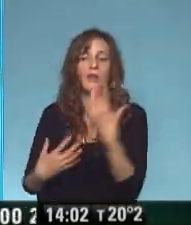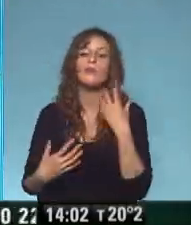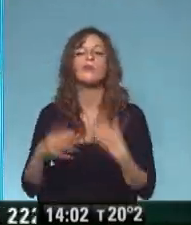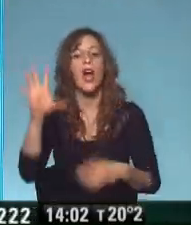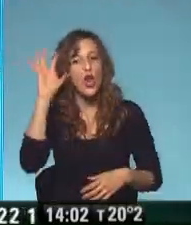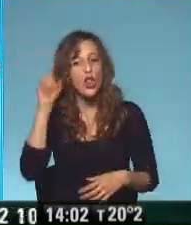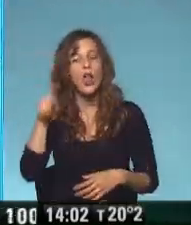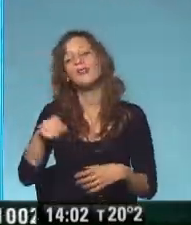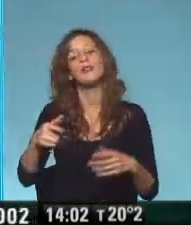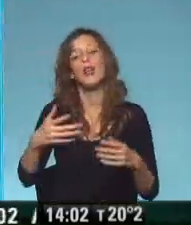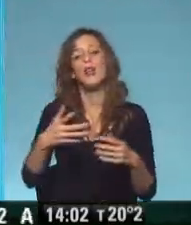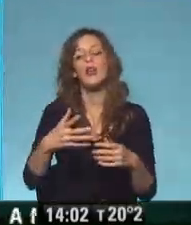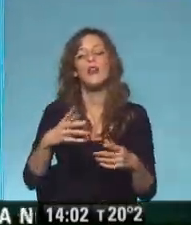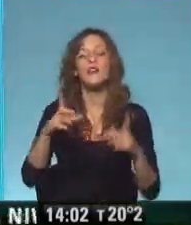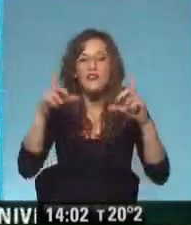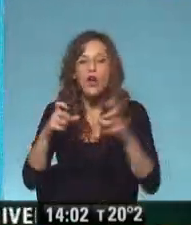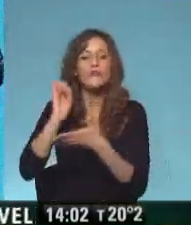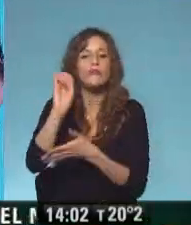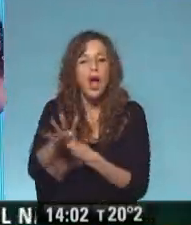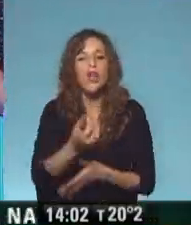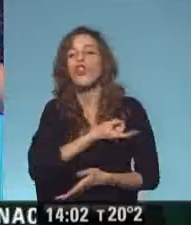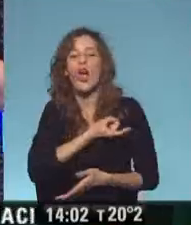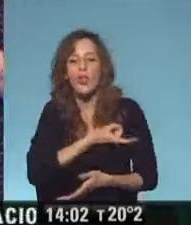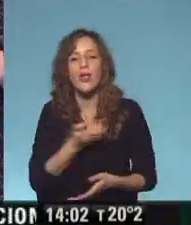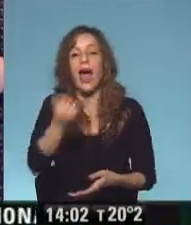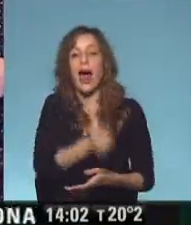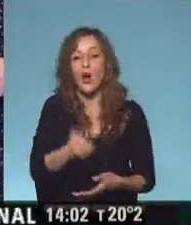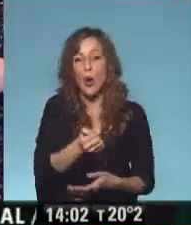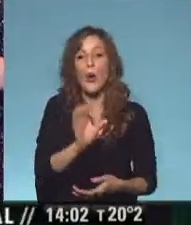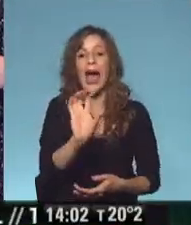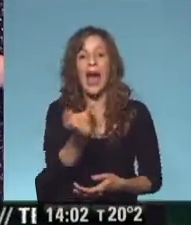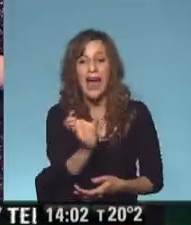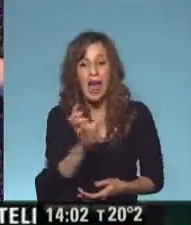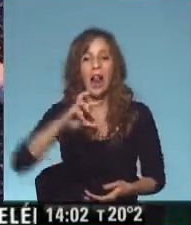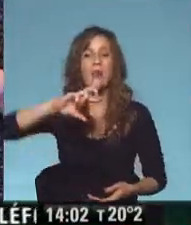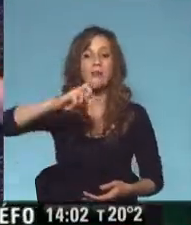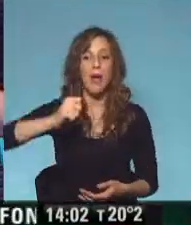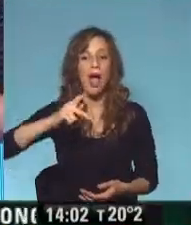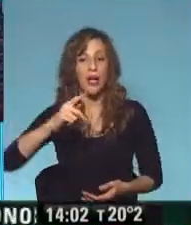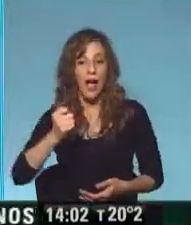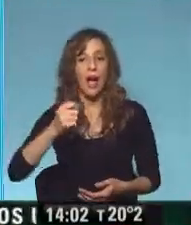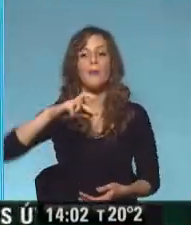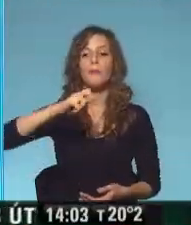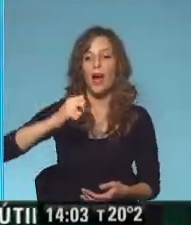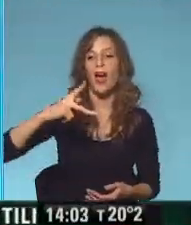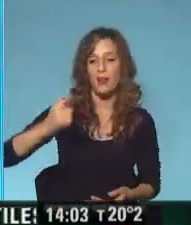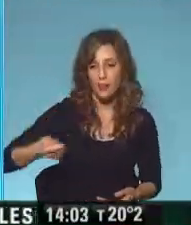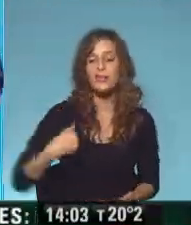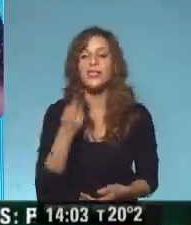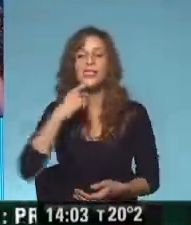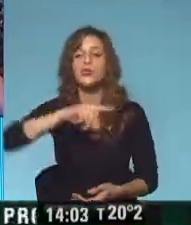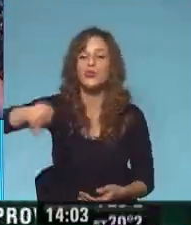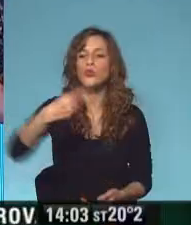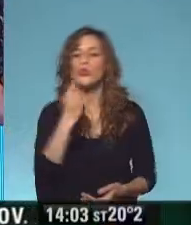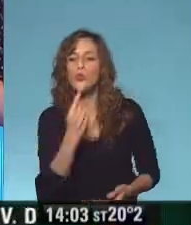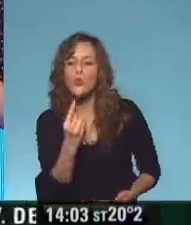a @canalpacapaca, @seguimoseducando. Y también, si tienen alguna pregunta, ¿no? También una duda o consulta, ahí